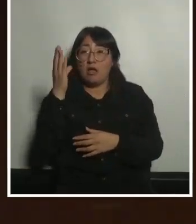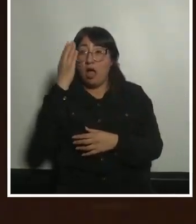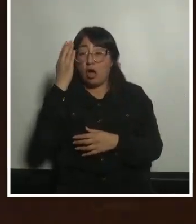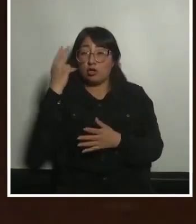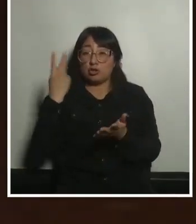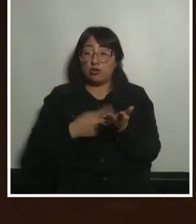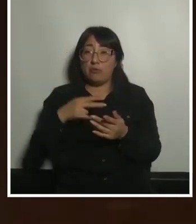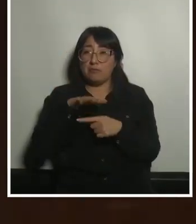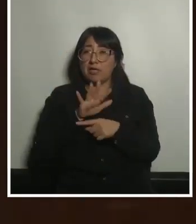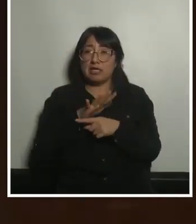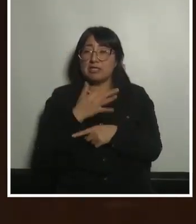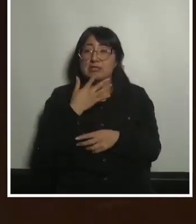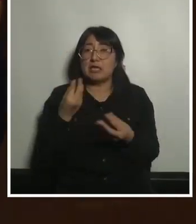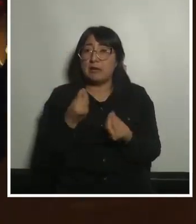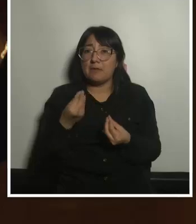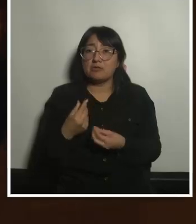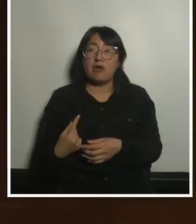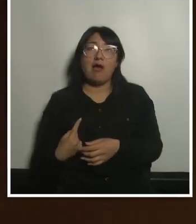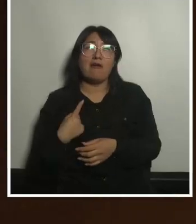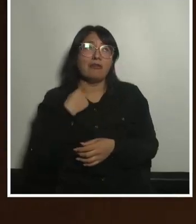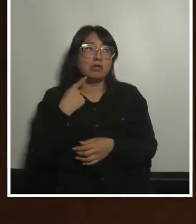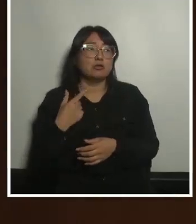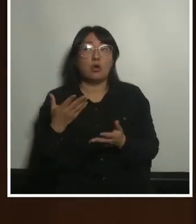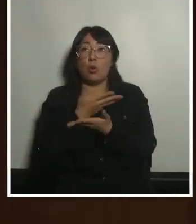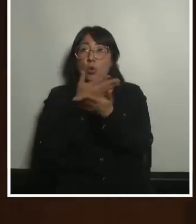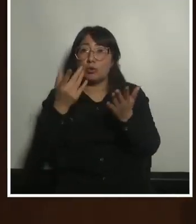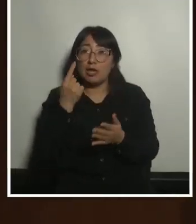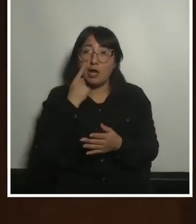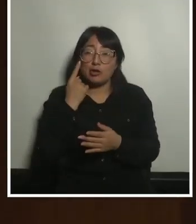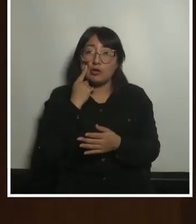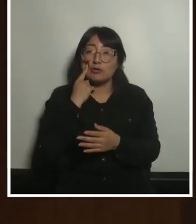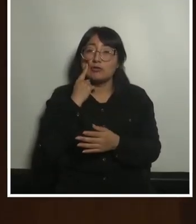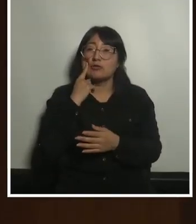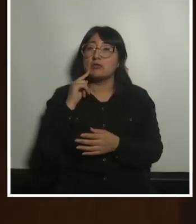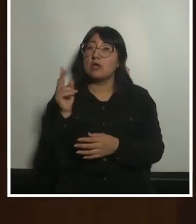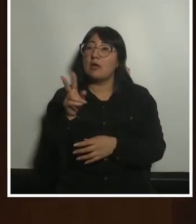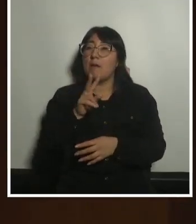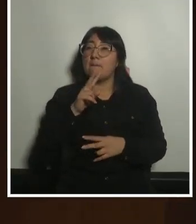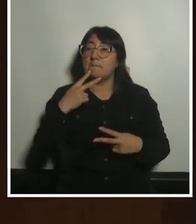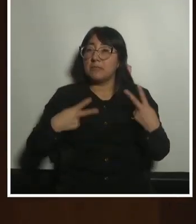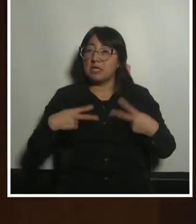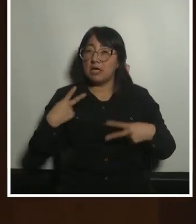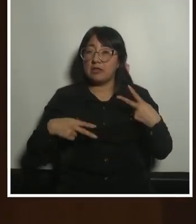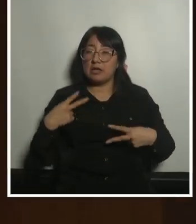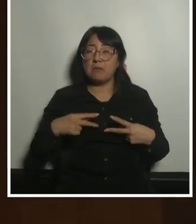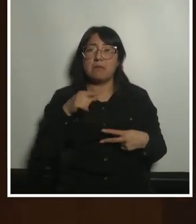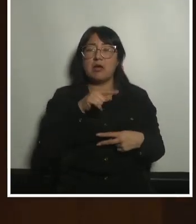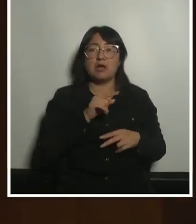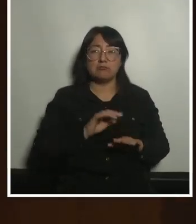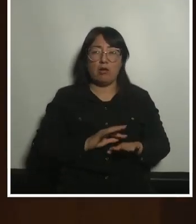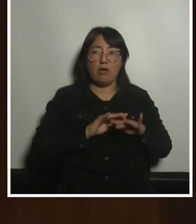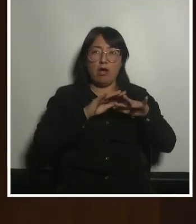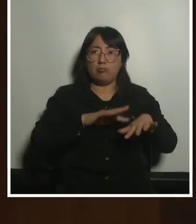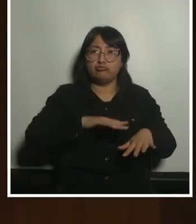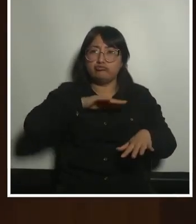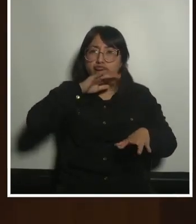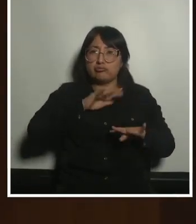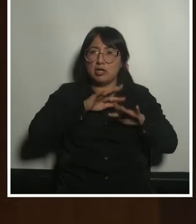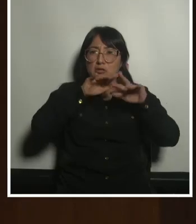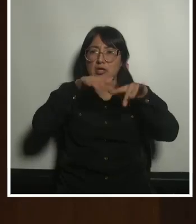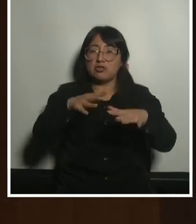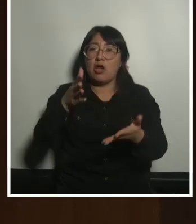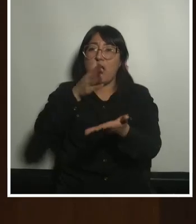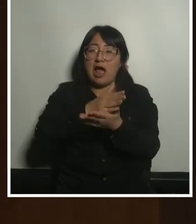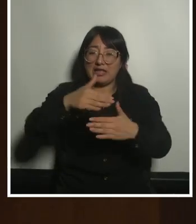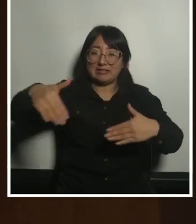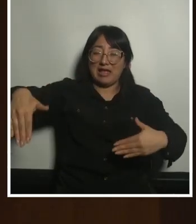2015 nos generó una afectación. A quienes conocen Viña del Mar, la inundación por sobrepaso llegó a la calle principal